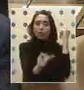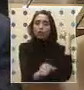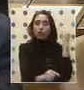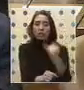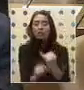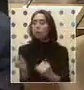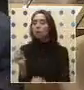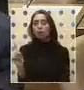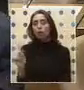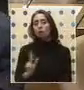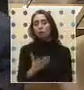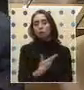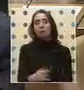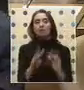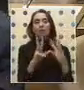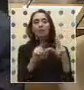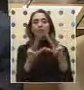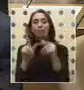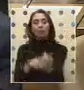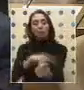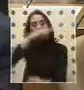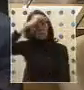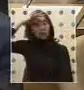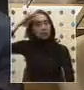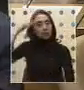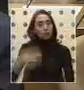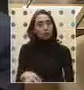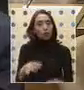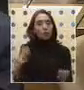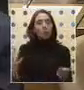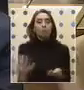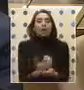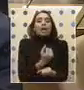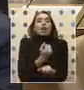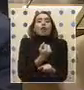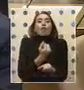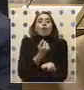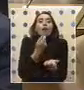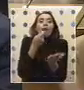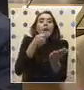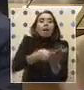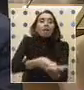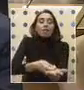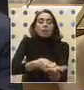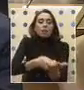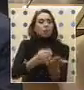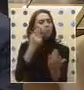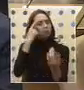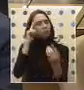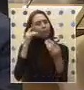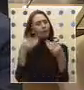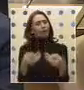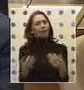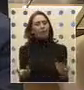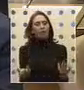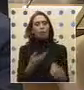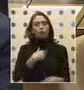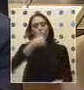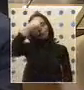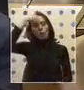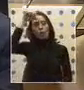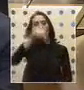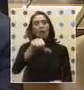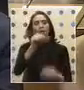Presidente. Ellos son familias que se han esforzado mucho para alcanzar lo que están logrando. No me parece que sea razonable que nosotros los